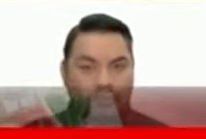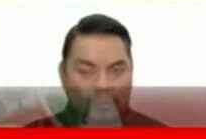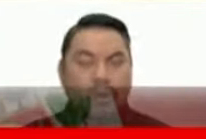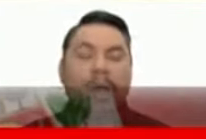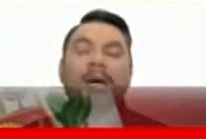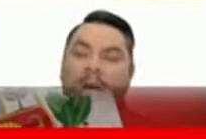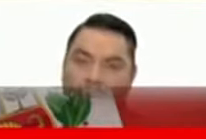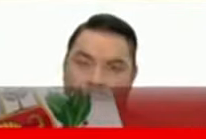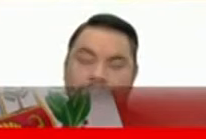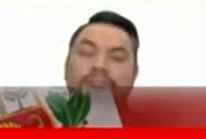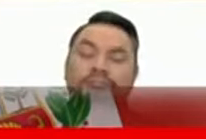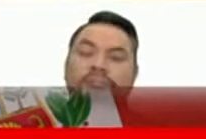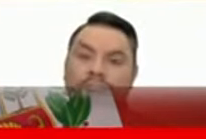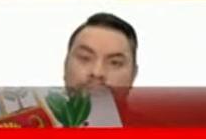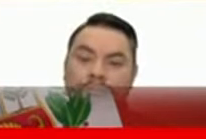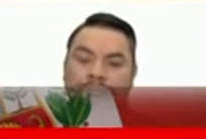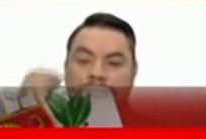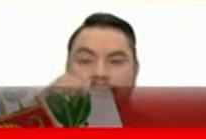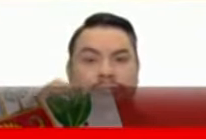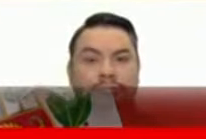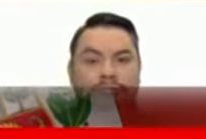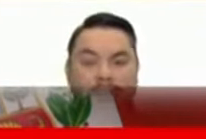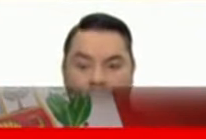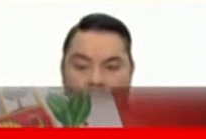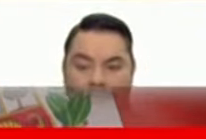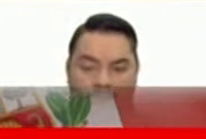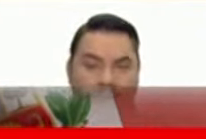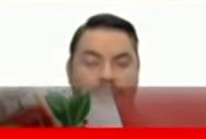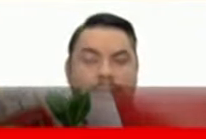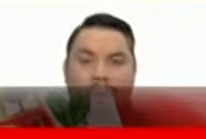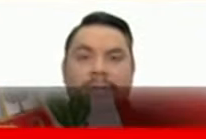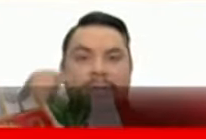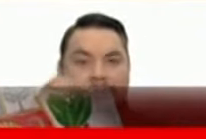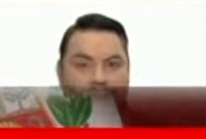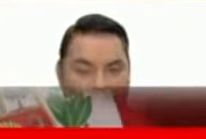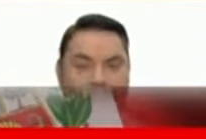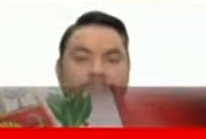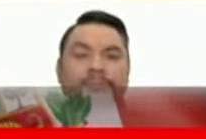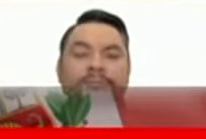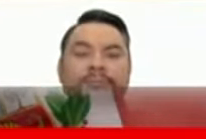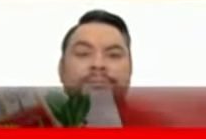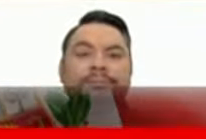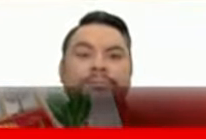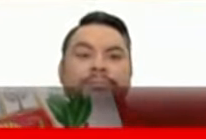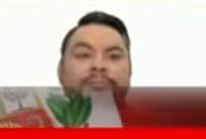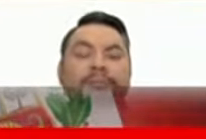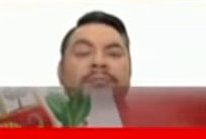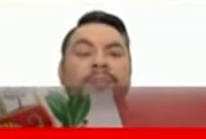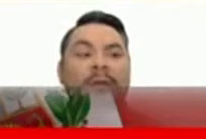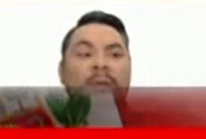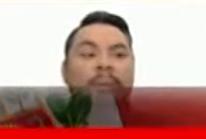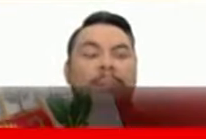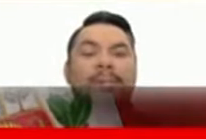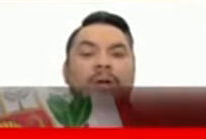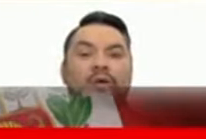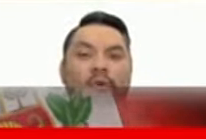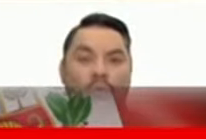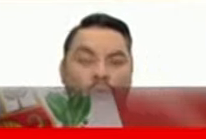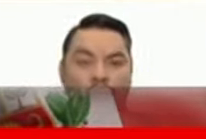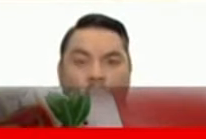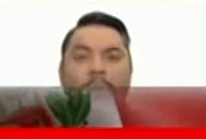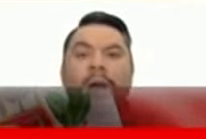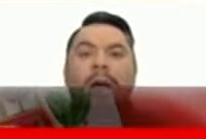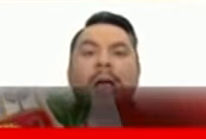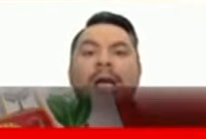la renuncia como ministros de Estado en los despachos ministeriales que a continuación se indican. Ministerio de Relaciones Exteriores, señor